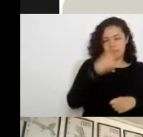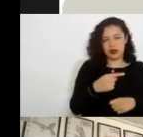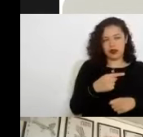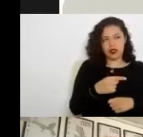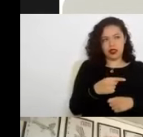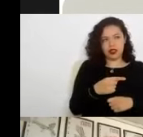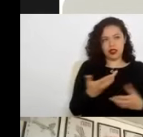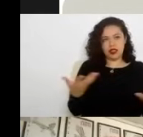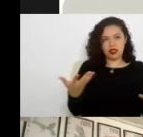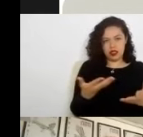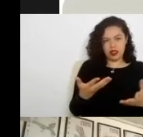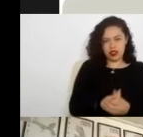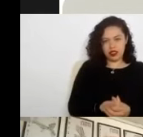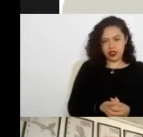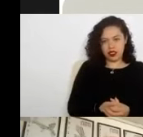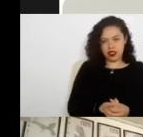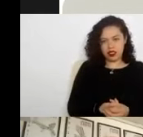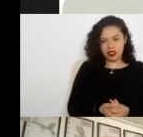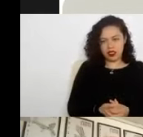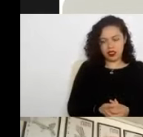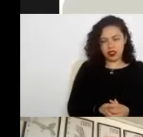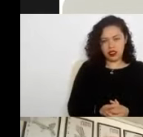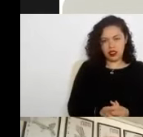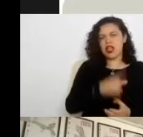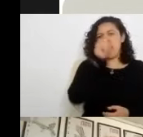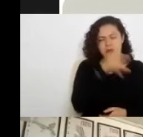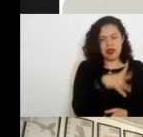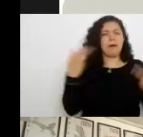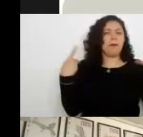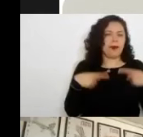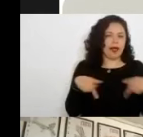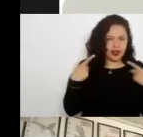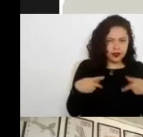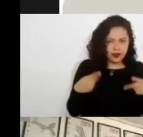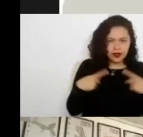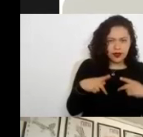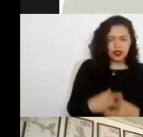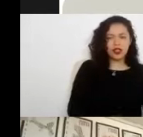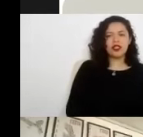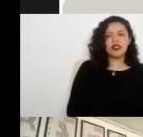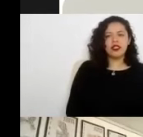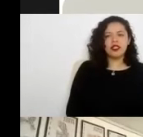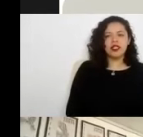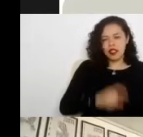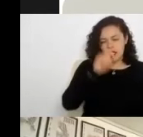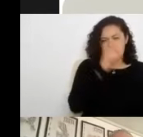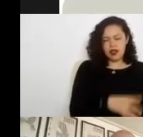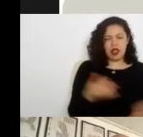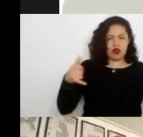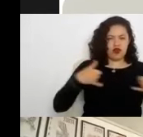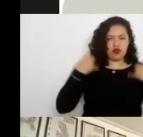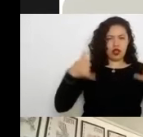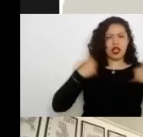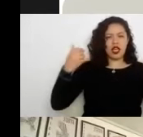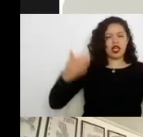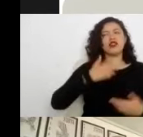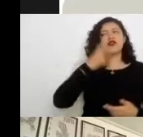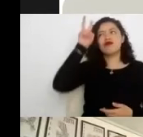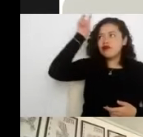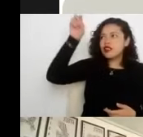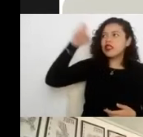¡ay, es un angelito! Porque no lo son. Son personas, son chavos que tienen sueños, que tienen aspiraciones y